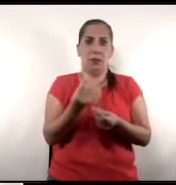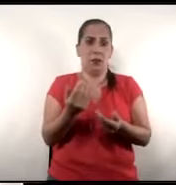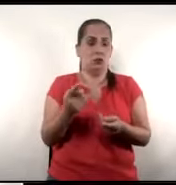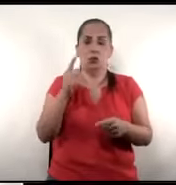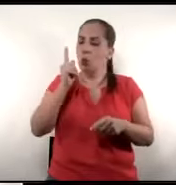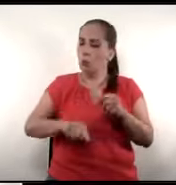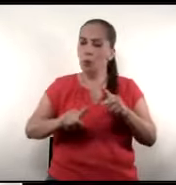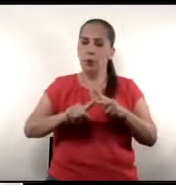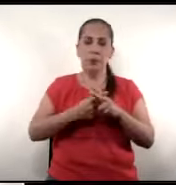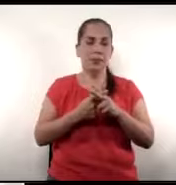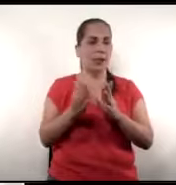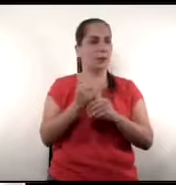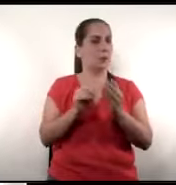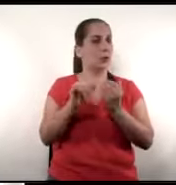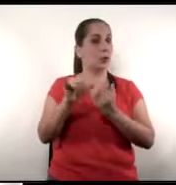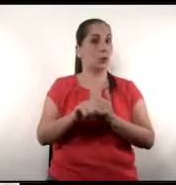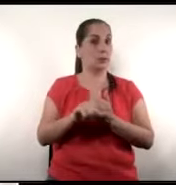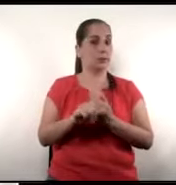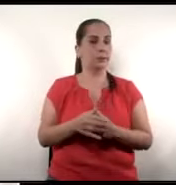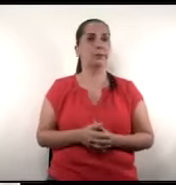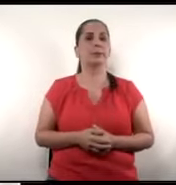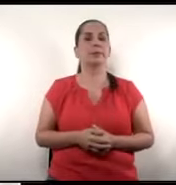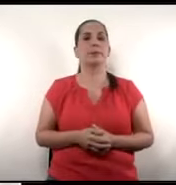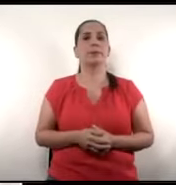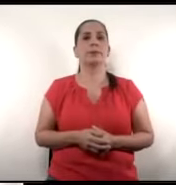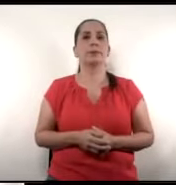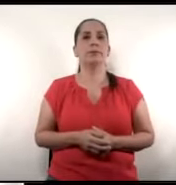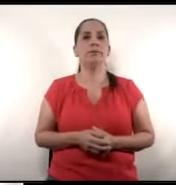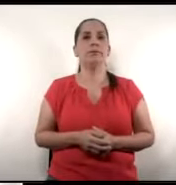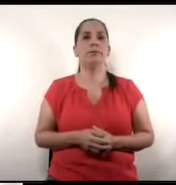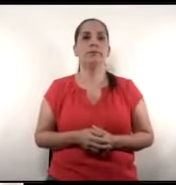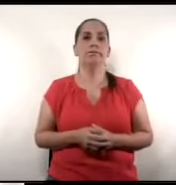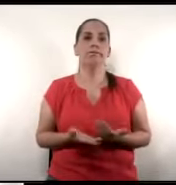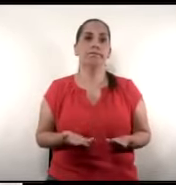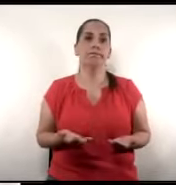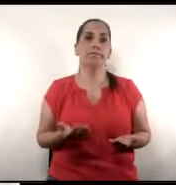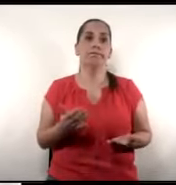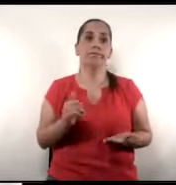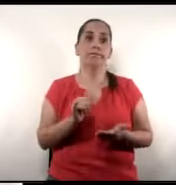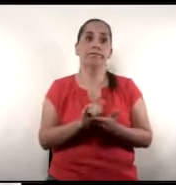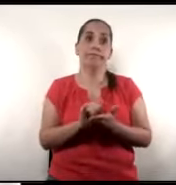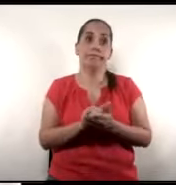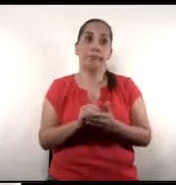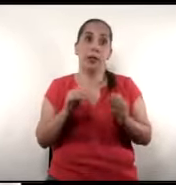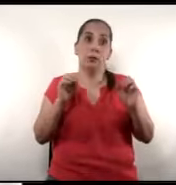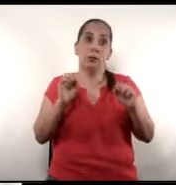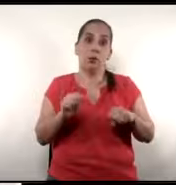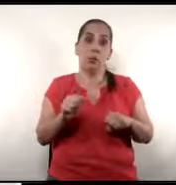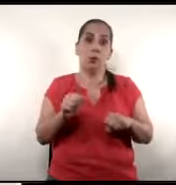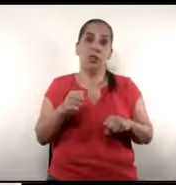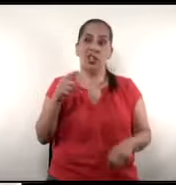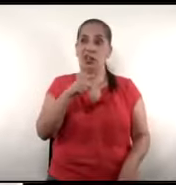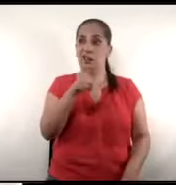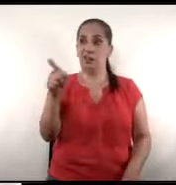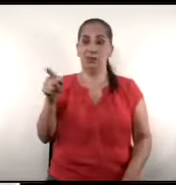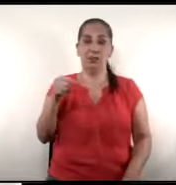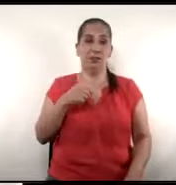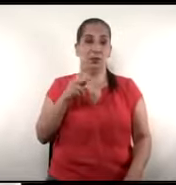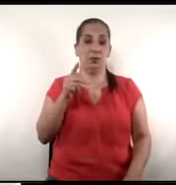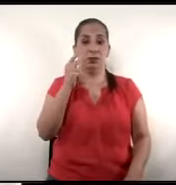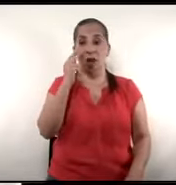inicio. Y entonces esto podrá a ojos del público sonar como no